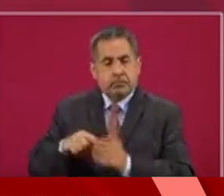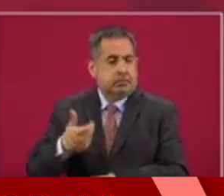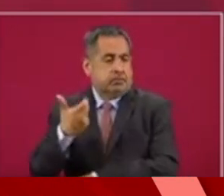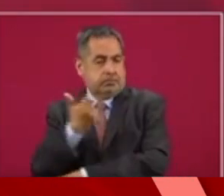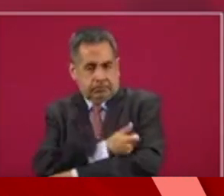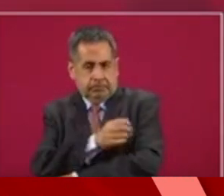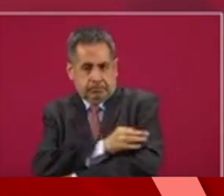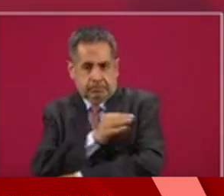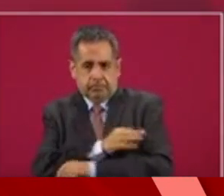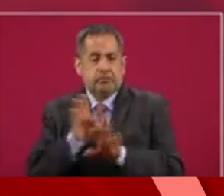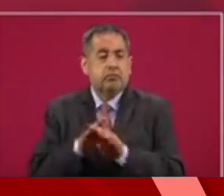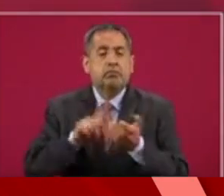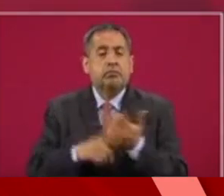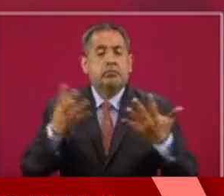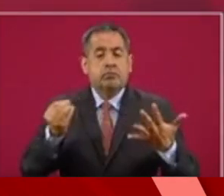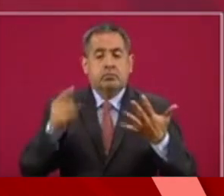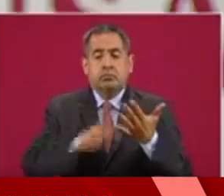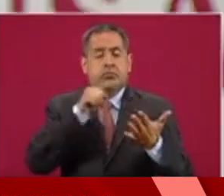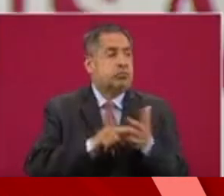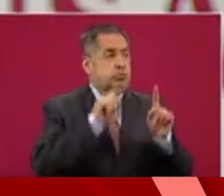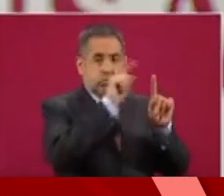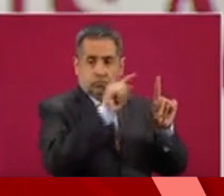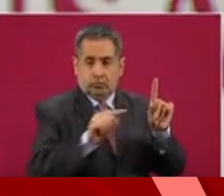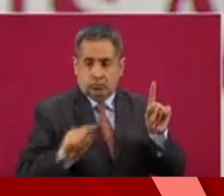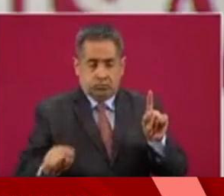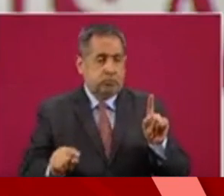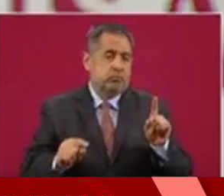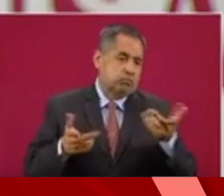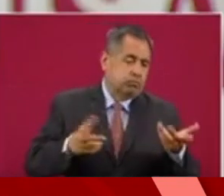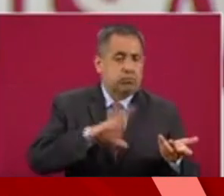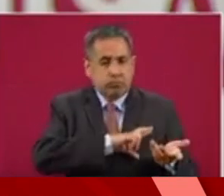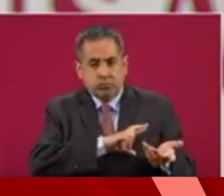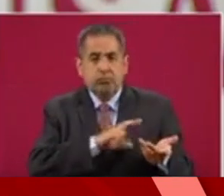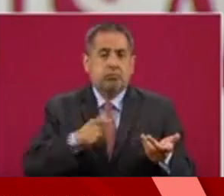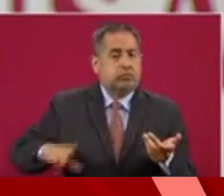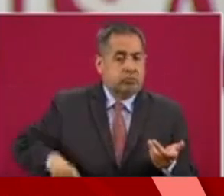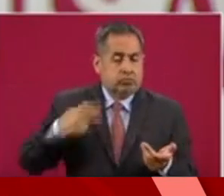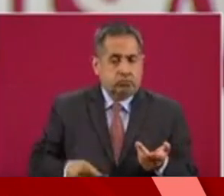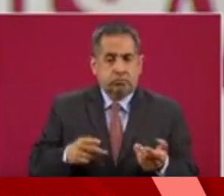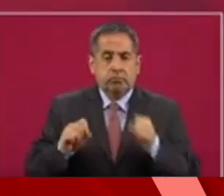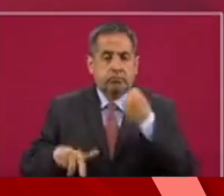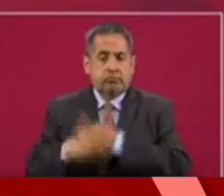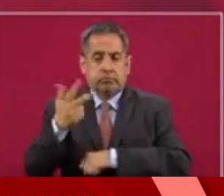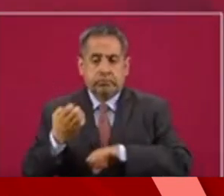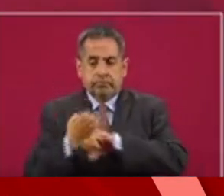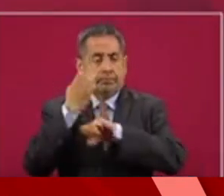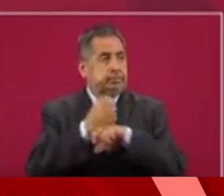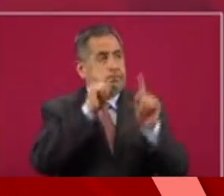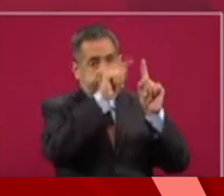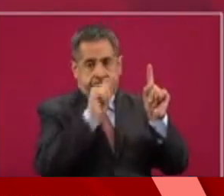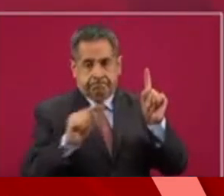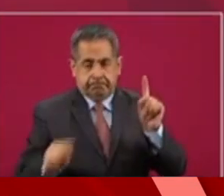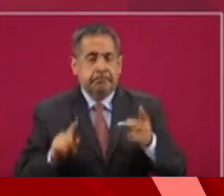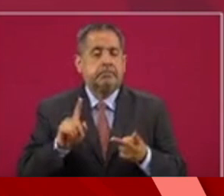en este momento en 9 centros de salud públicos y privados distribuidos en 13 estados de la República,